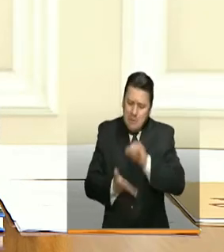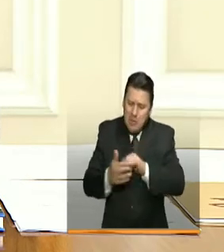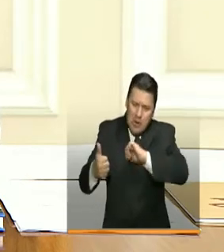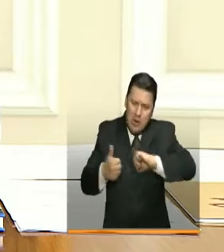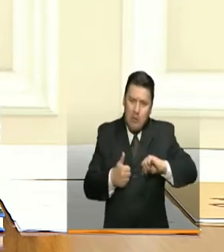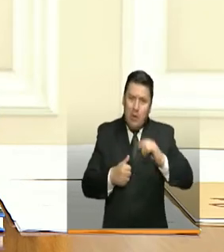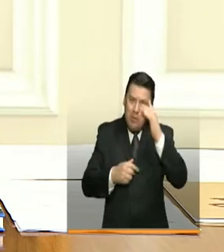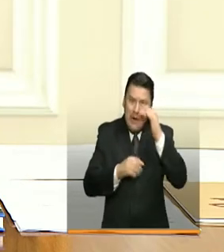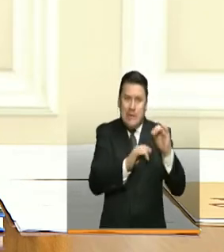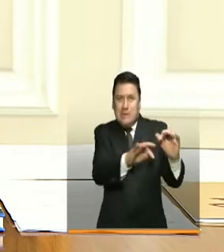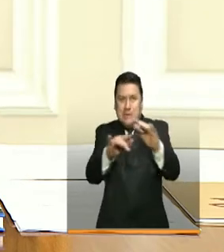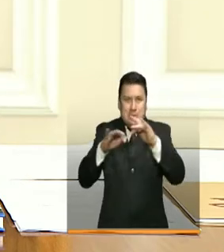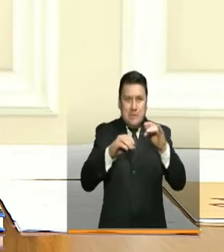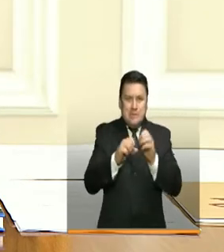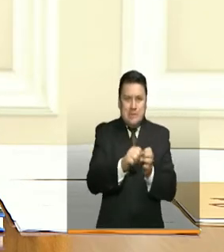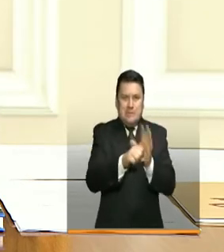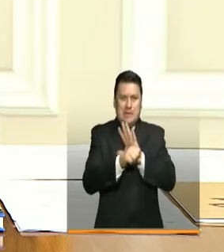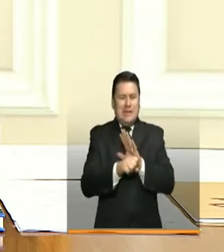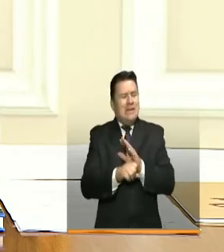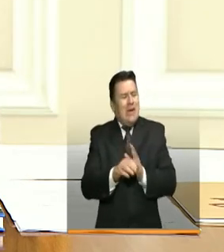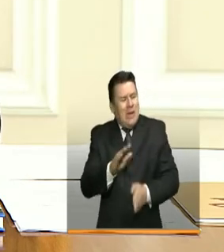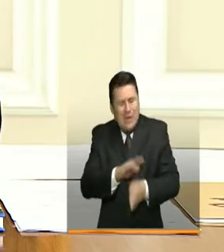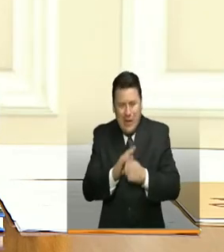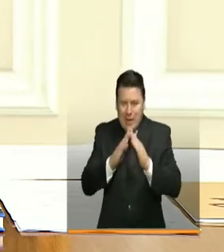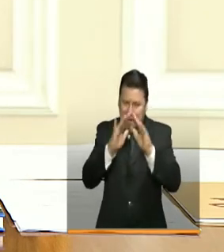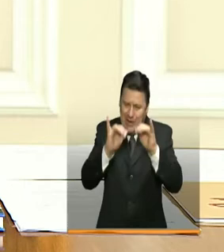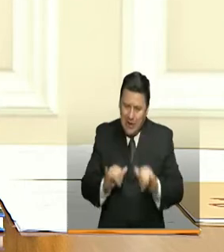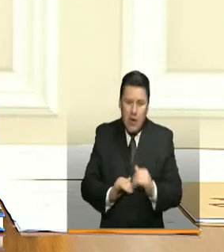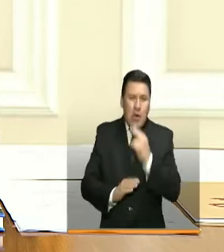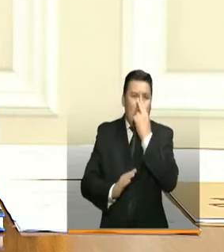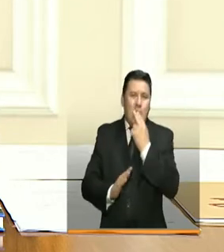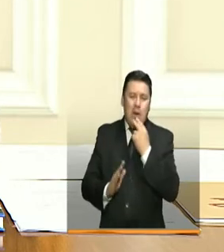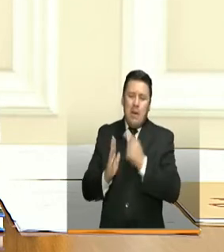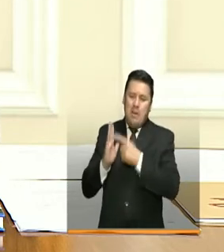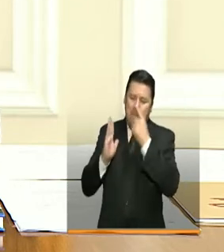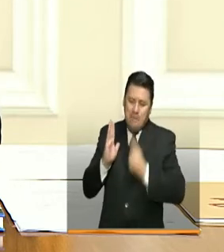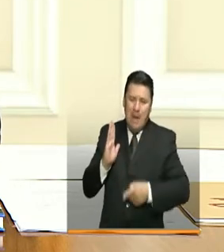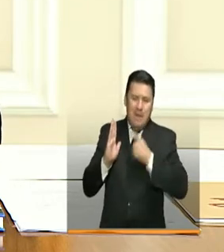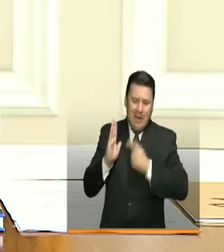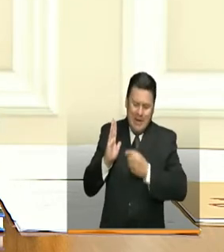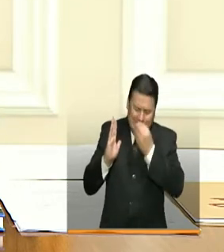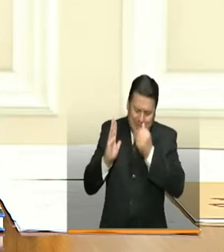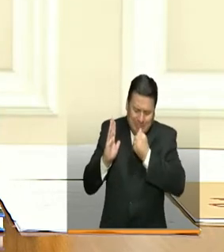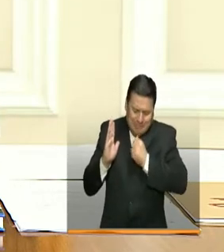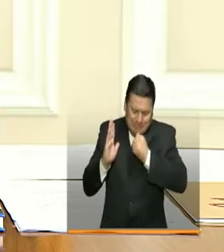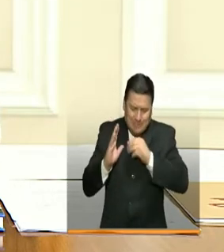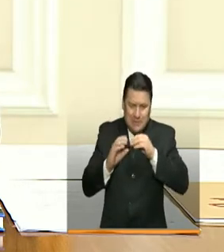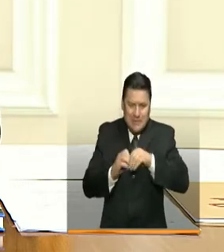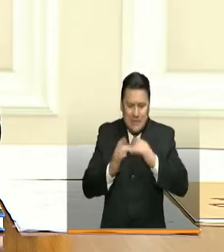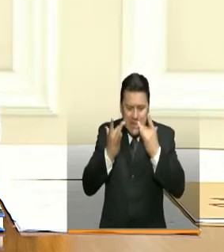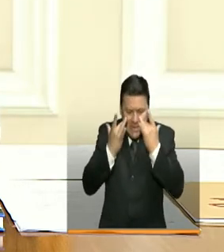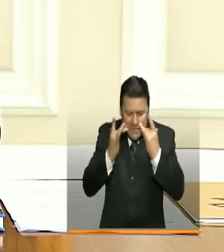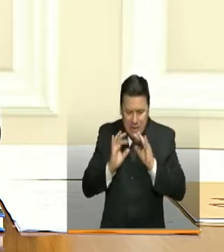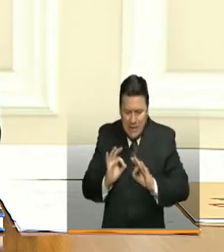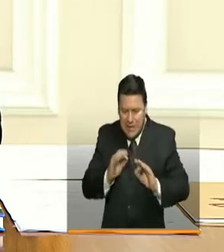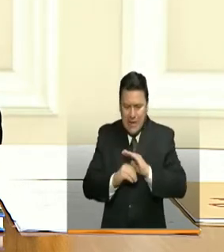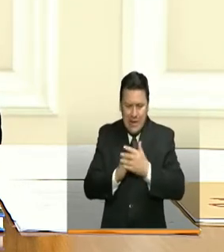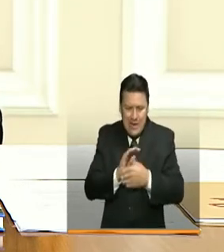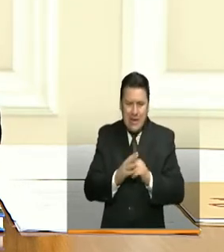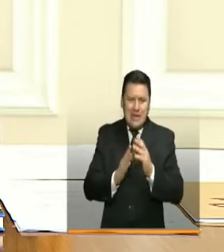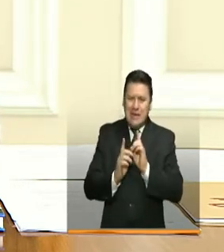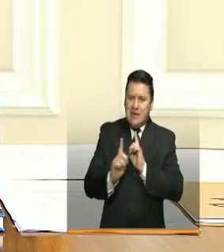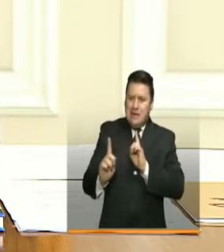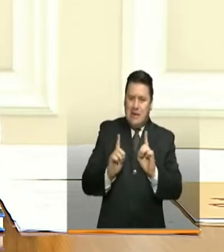virus, quedarnos en casa, cumplir todas las pautas y prácticas de higiene, las prácticas